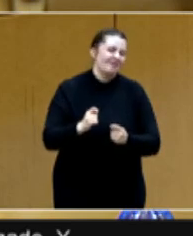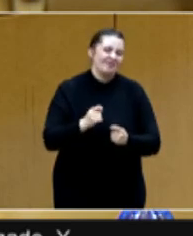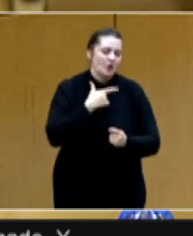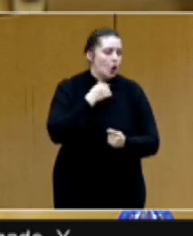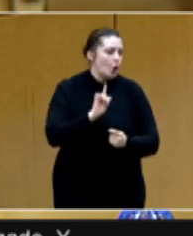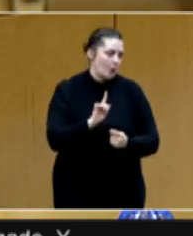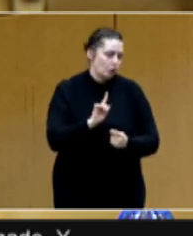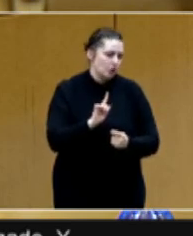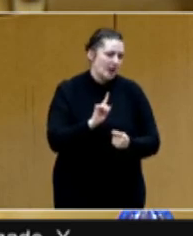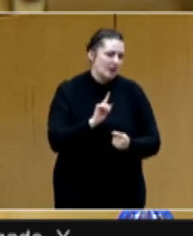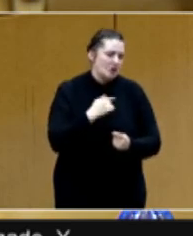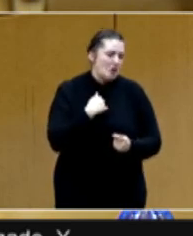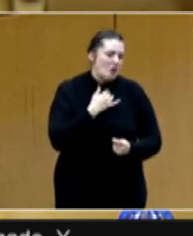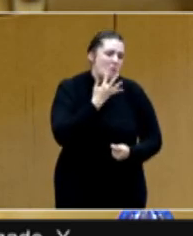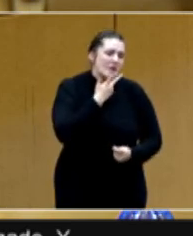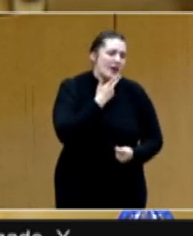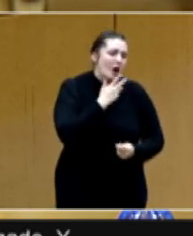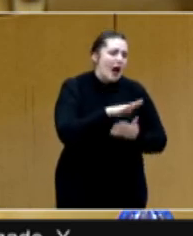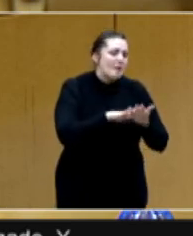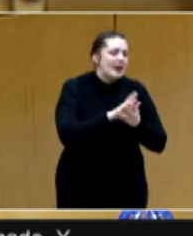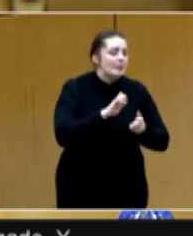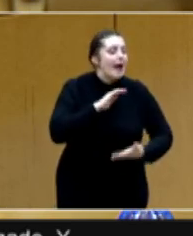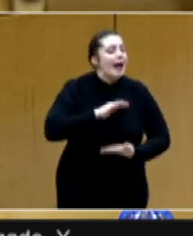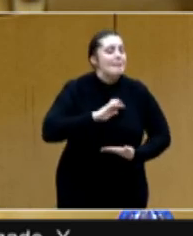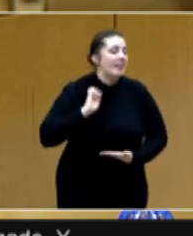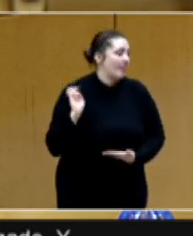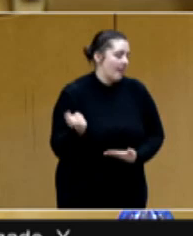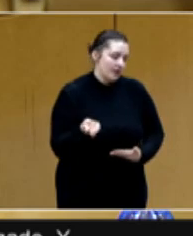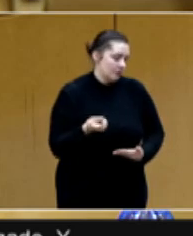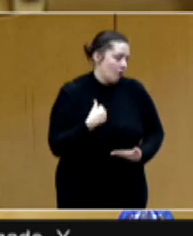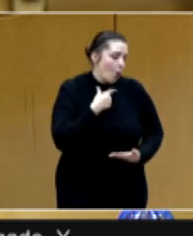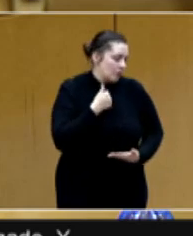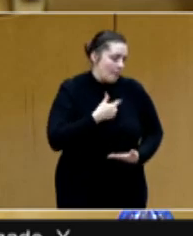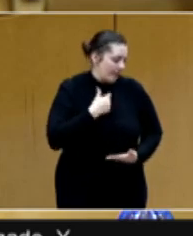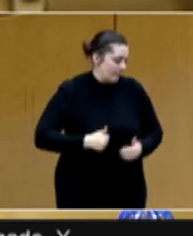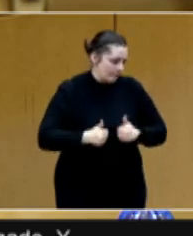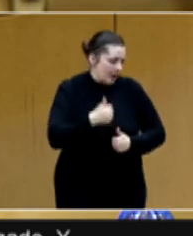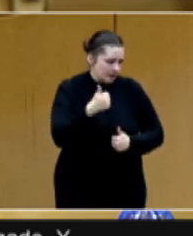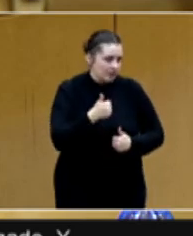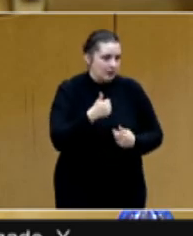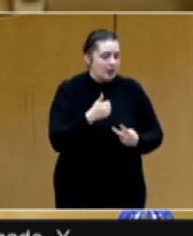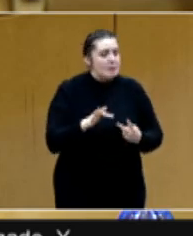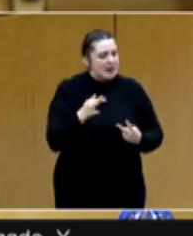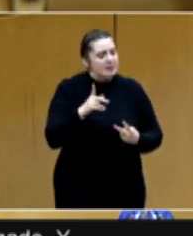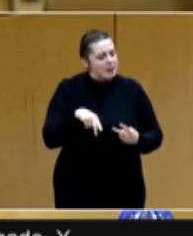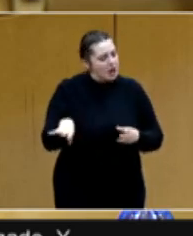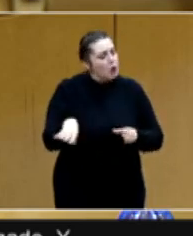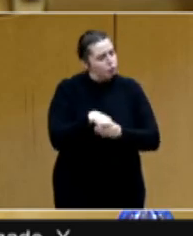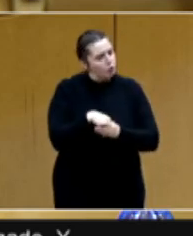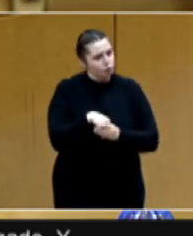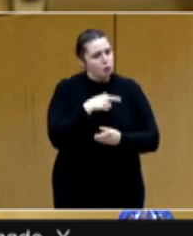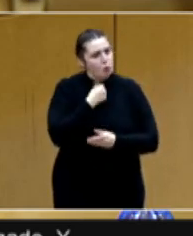me gusta hablar de capacidades y de y de inclusión